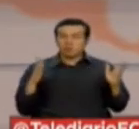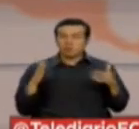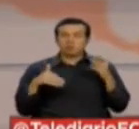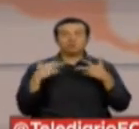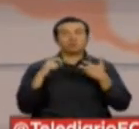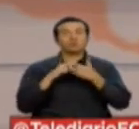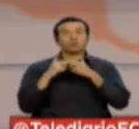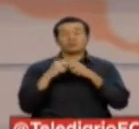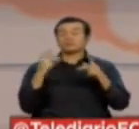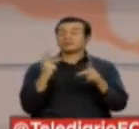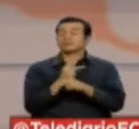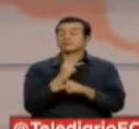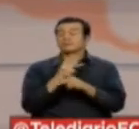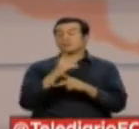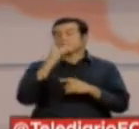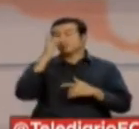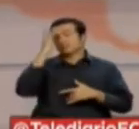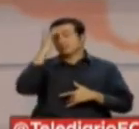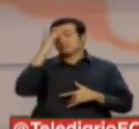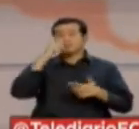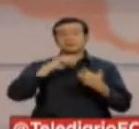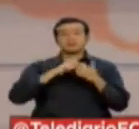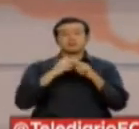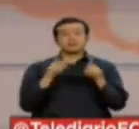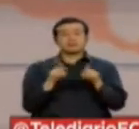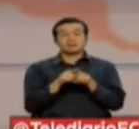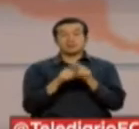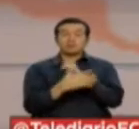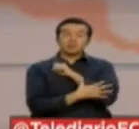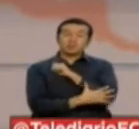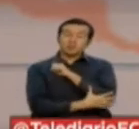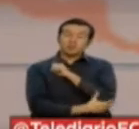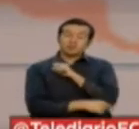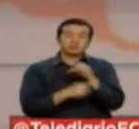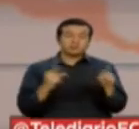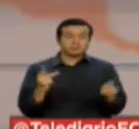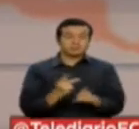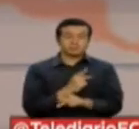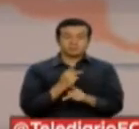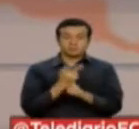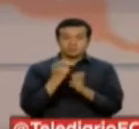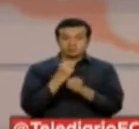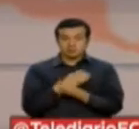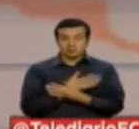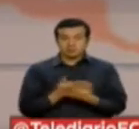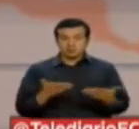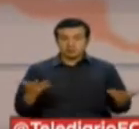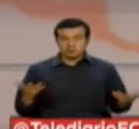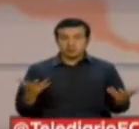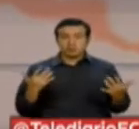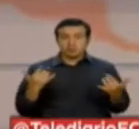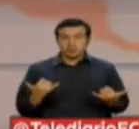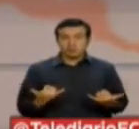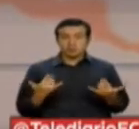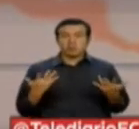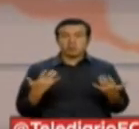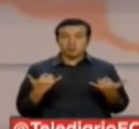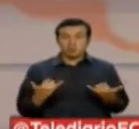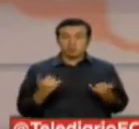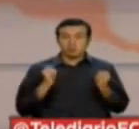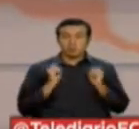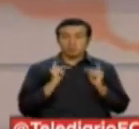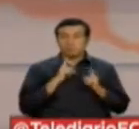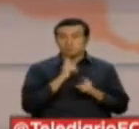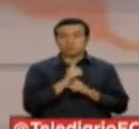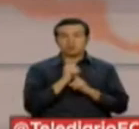la desnutrición es una enfermedad alineada con la pobreza. Lo que quiero mencionar con esto es que esta es una